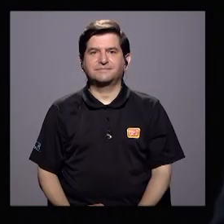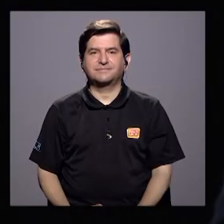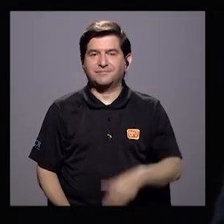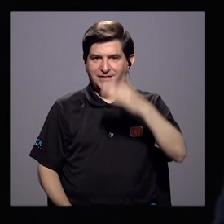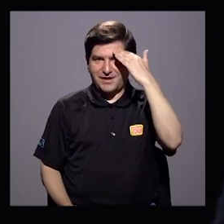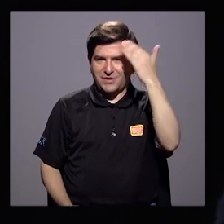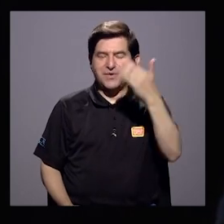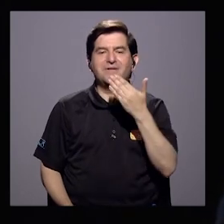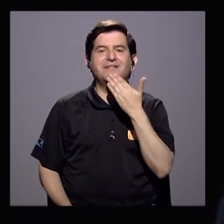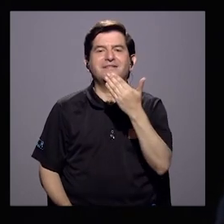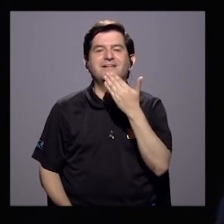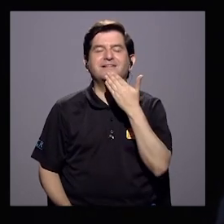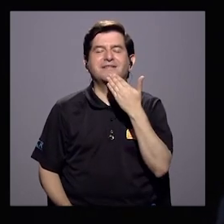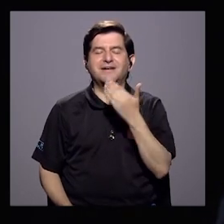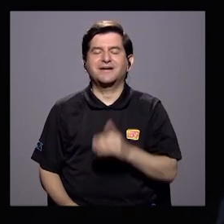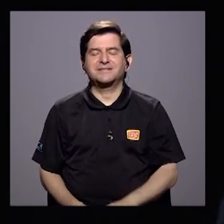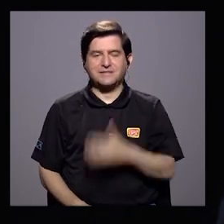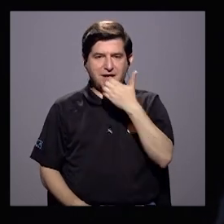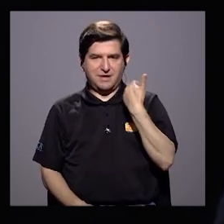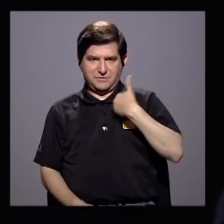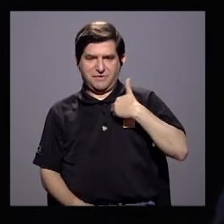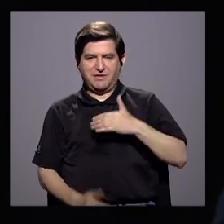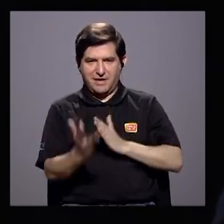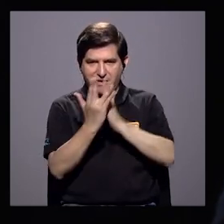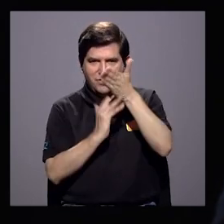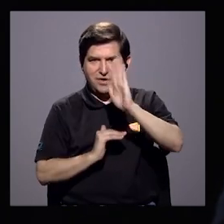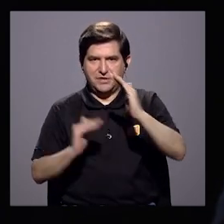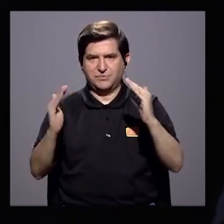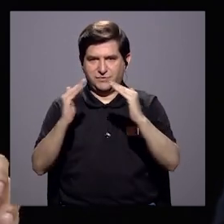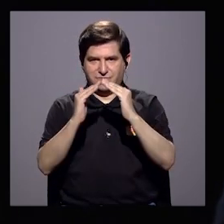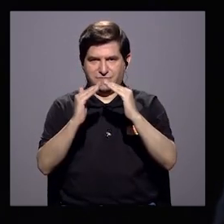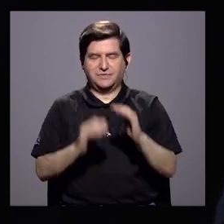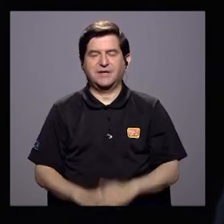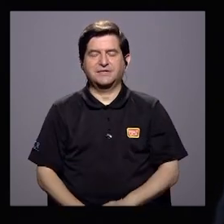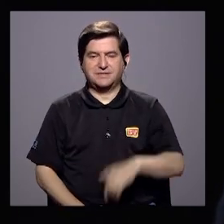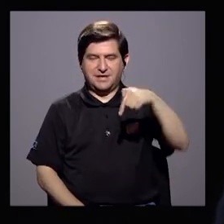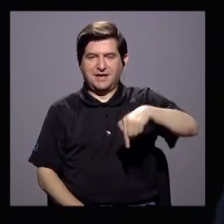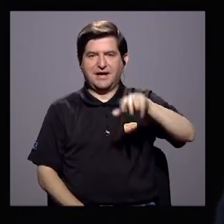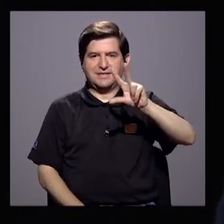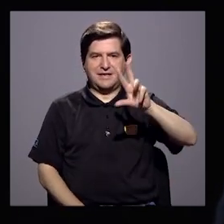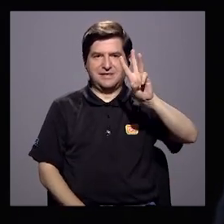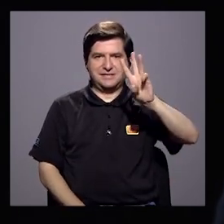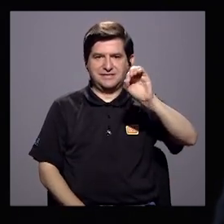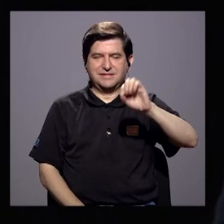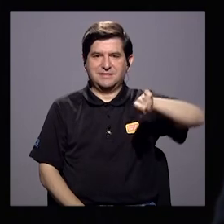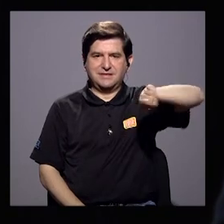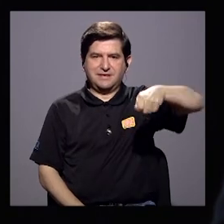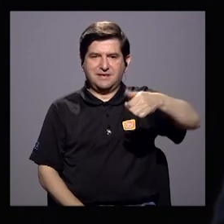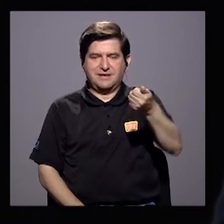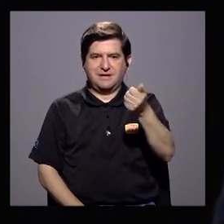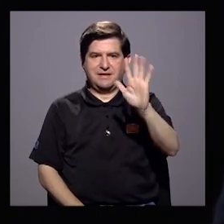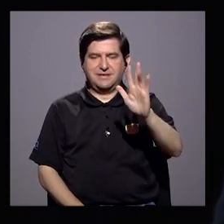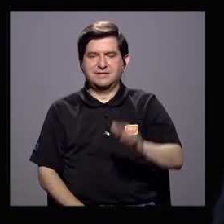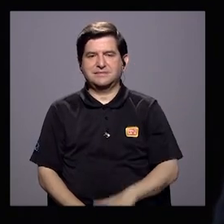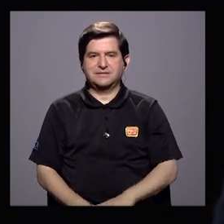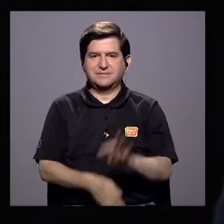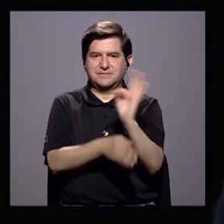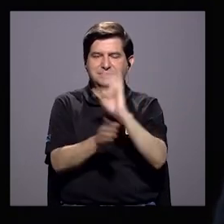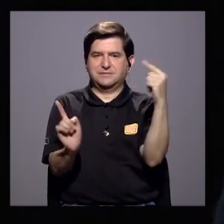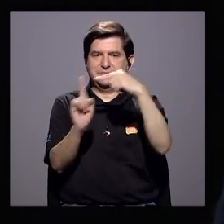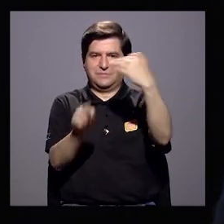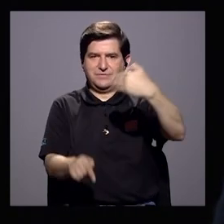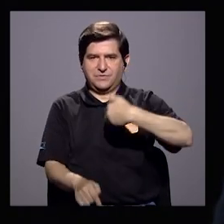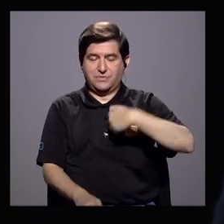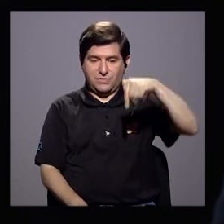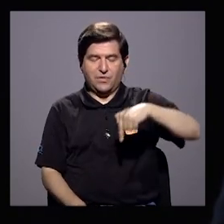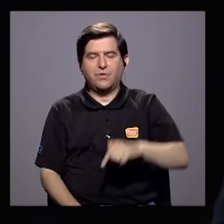hola gracias por darnos el privilegio de llegar hasta su casa actualmente entre 60 acá en el canal 15 donde hacemos televisión con sentido el día